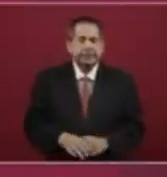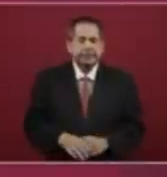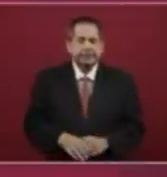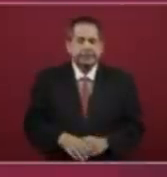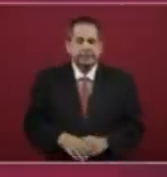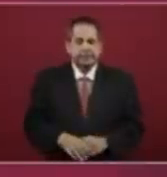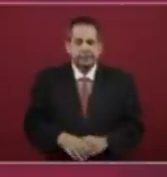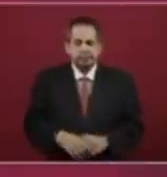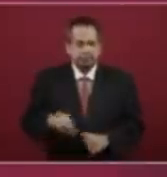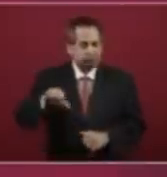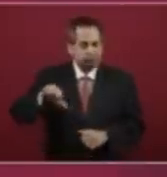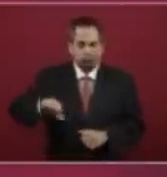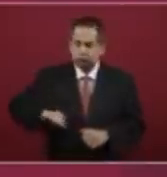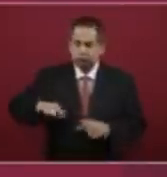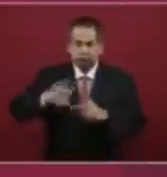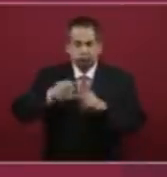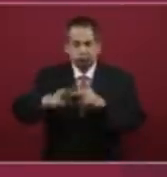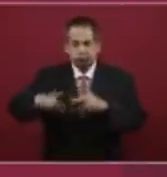desde el gobierno.